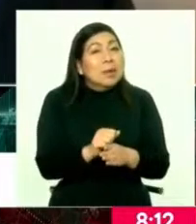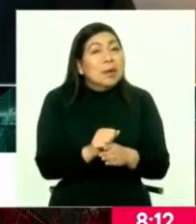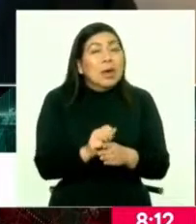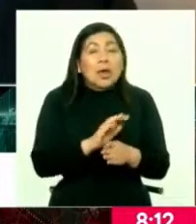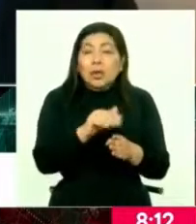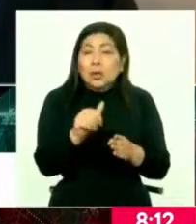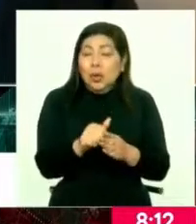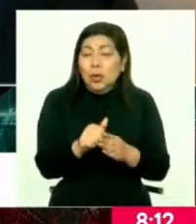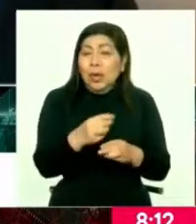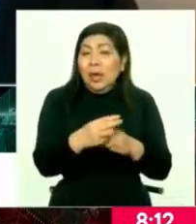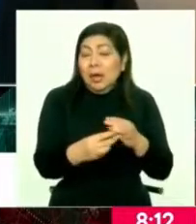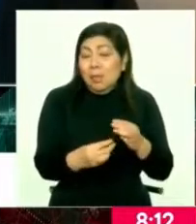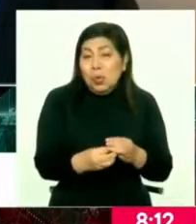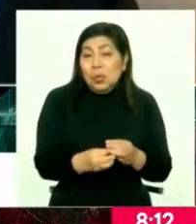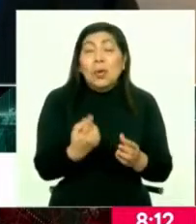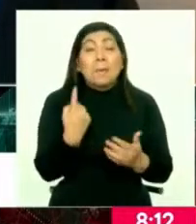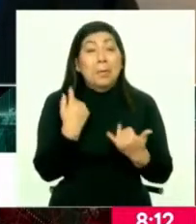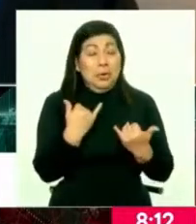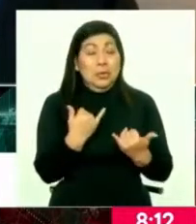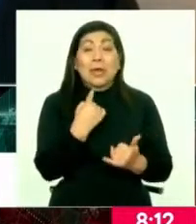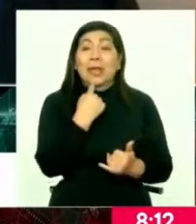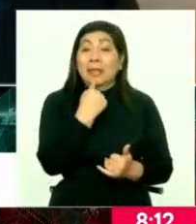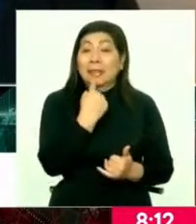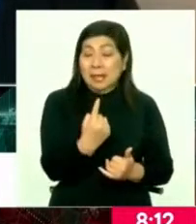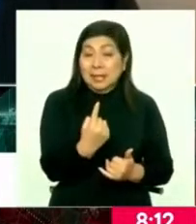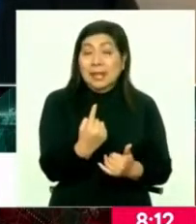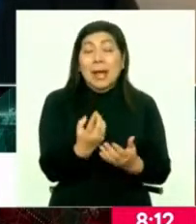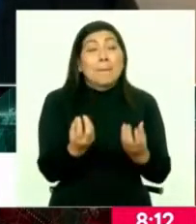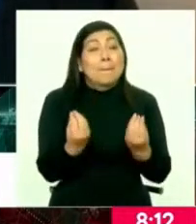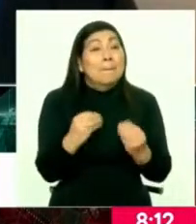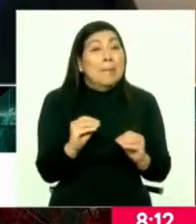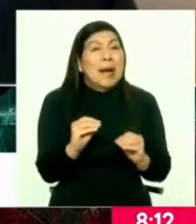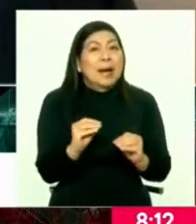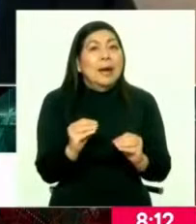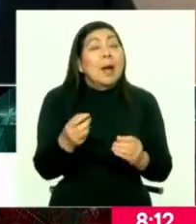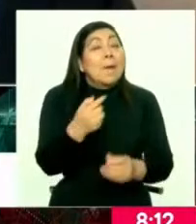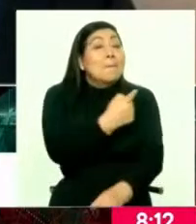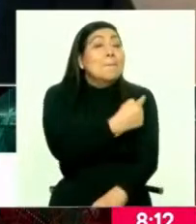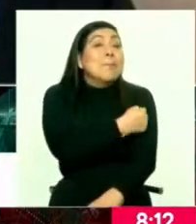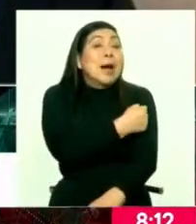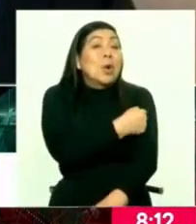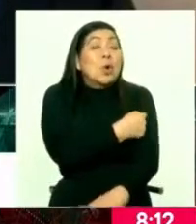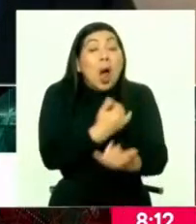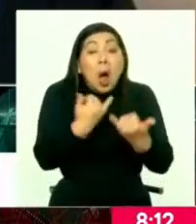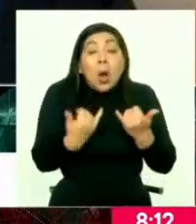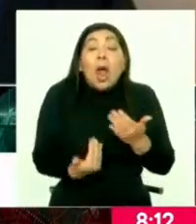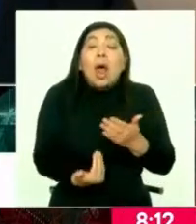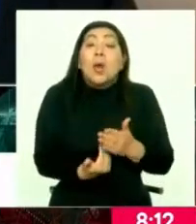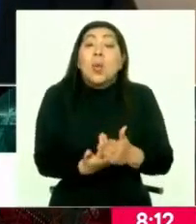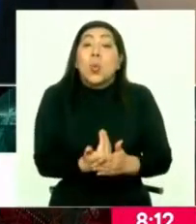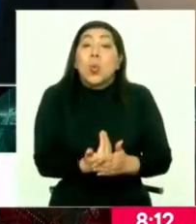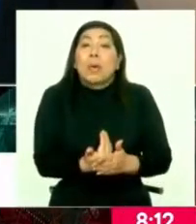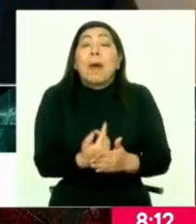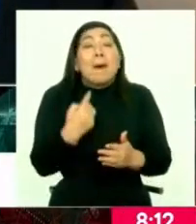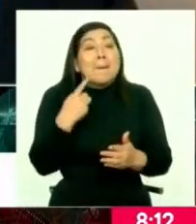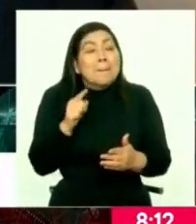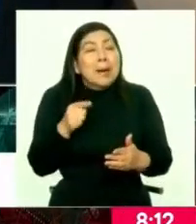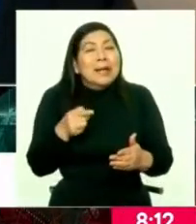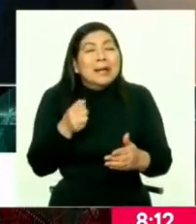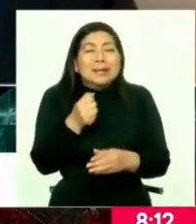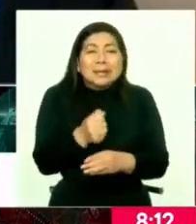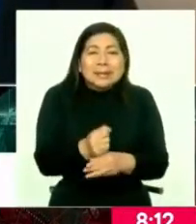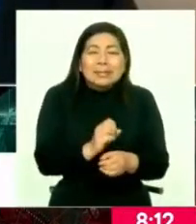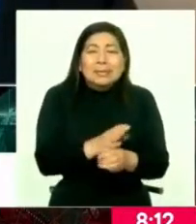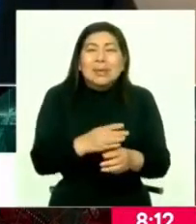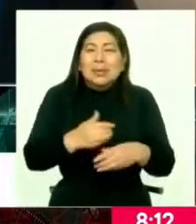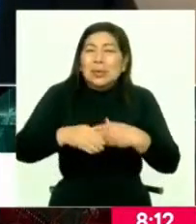en todo el mundo. Así que es por eso que se está implementando este nuevo tipo de vacunas actualizadas para hacer frente a estas